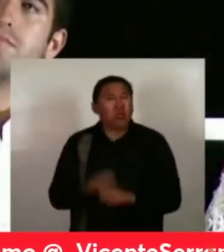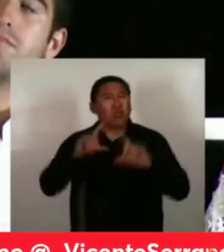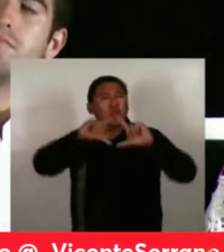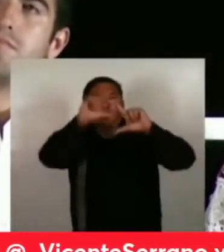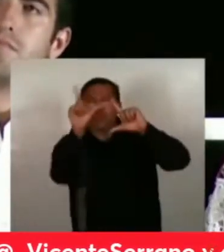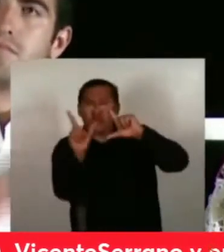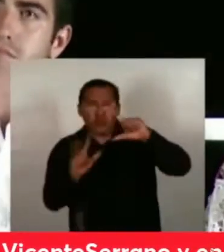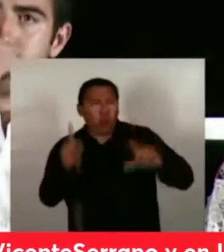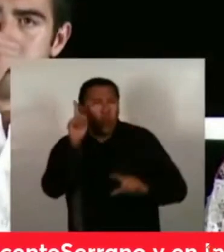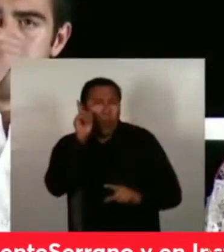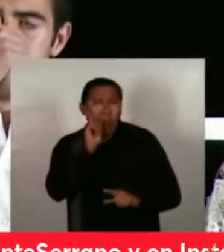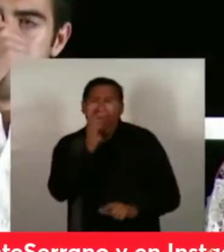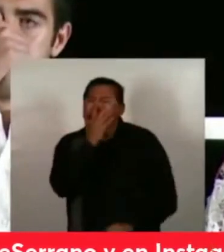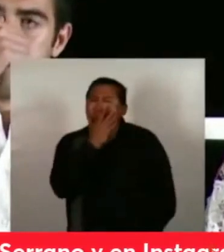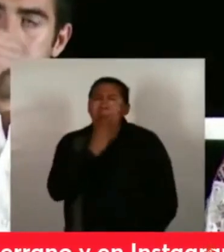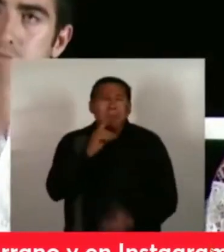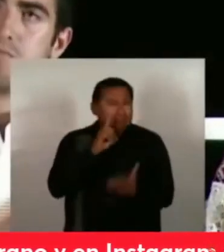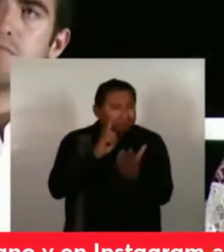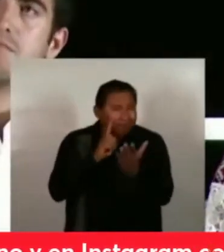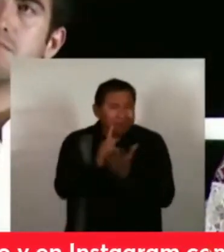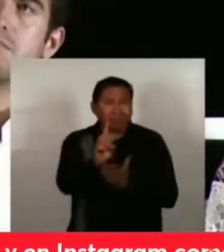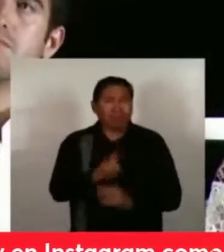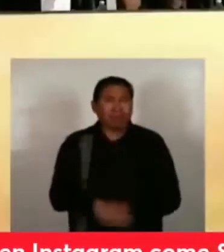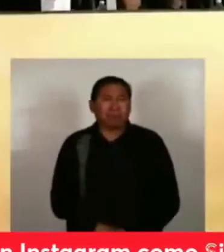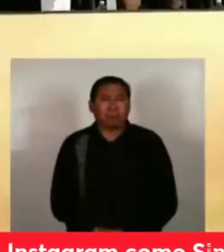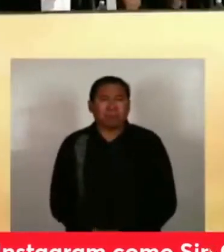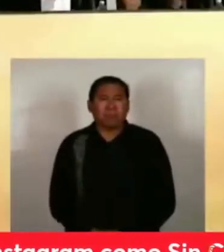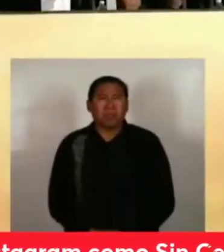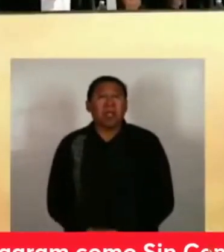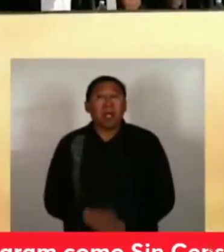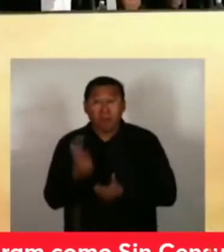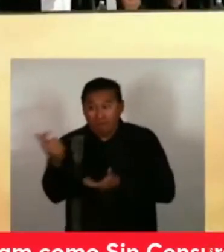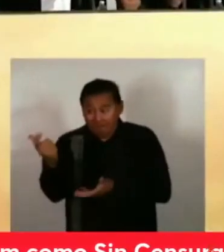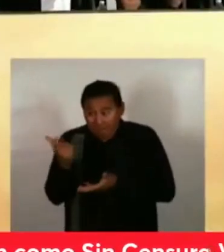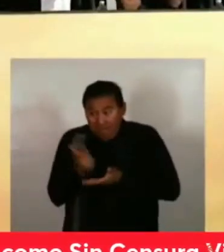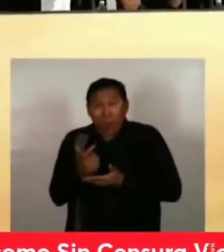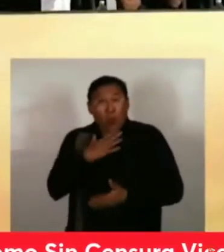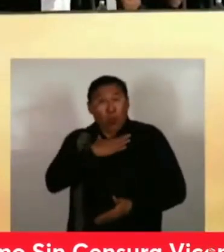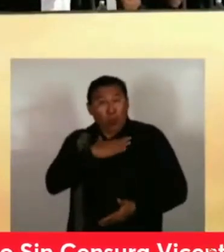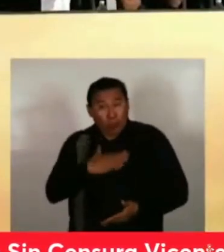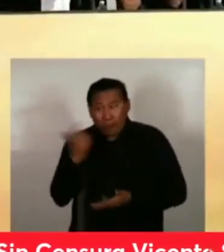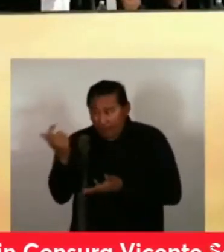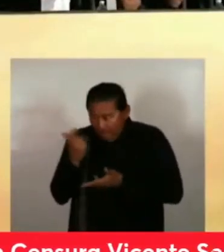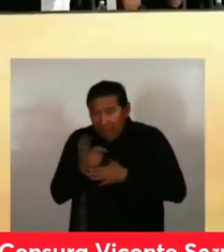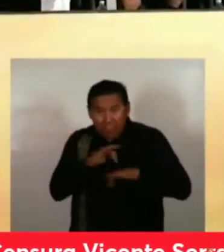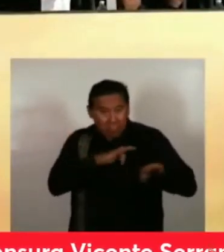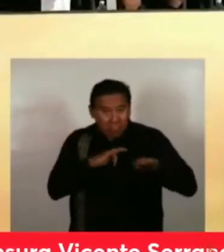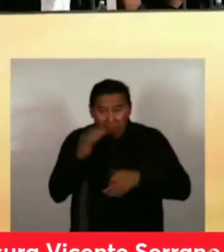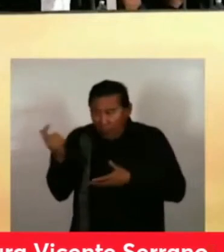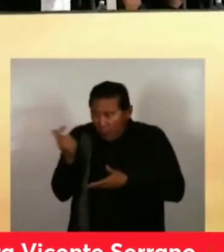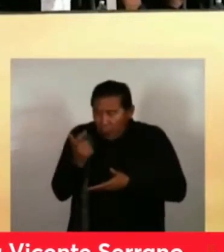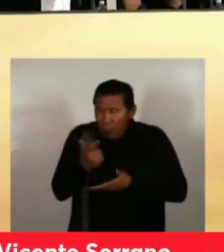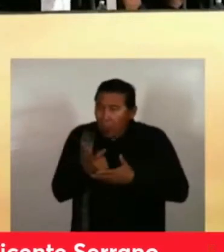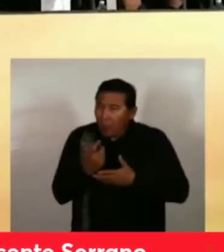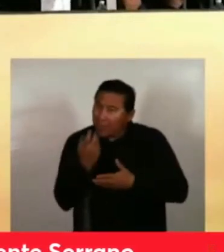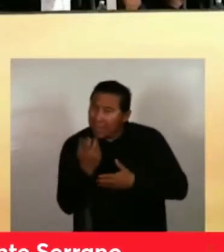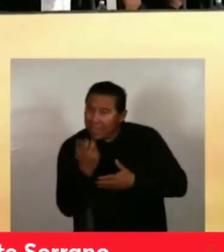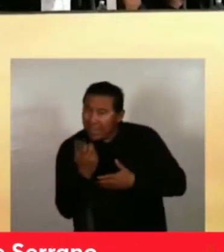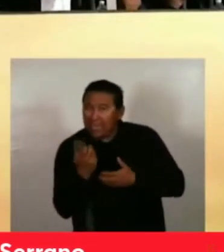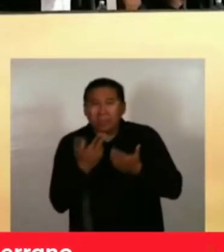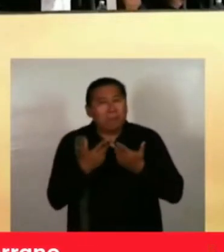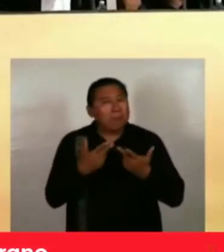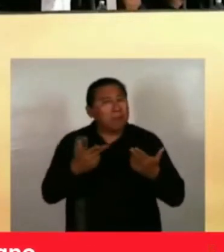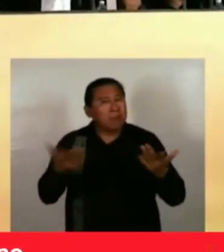mexicano y mexicana tiene derecho a un salario justo. Eso es prosperidad